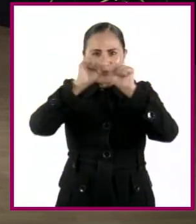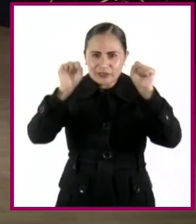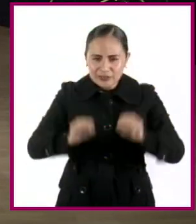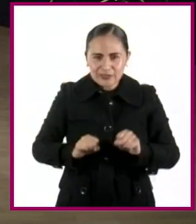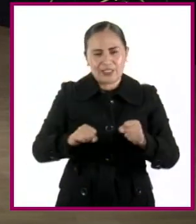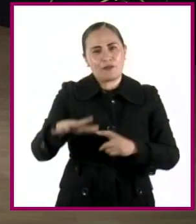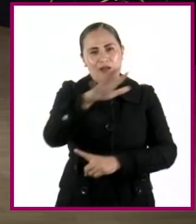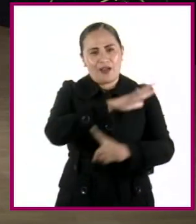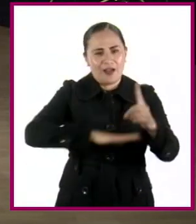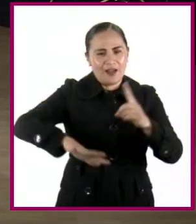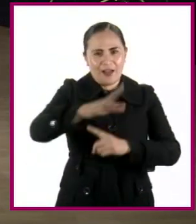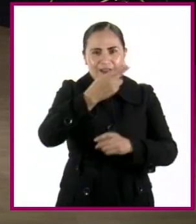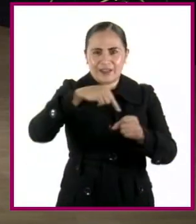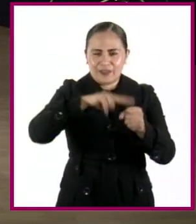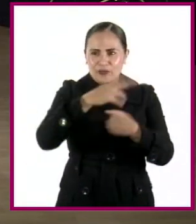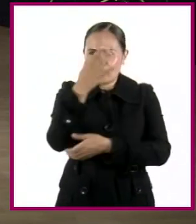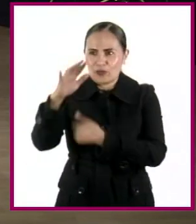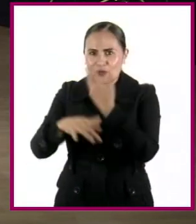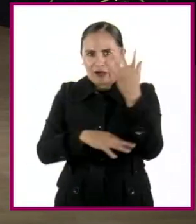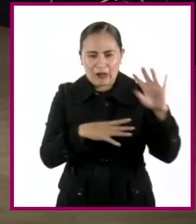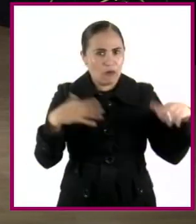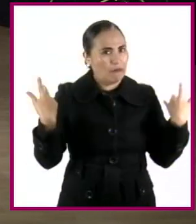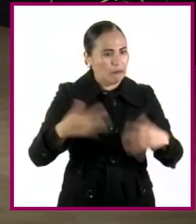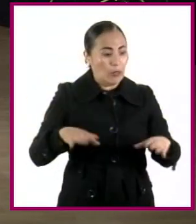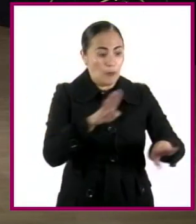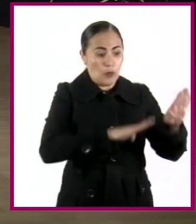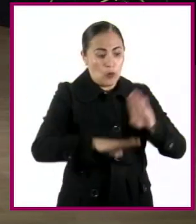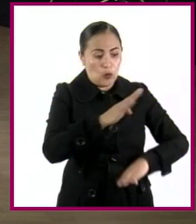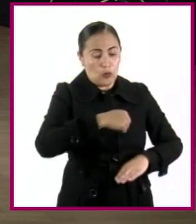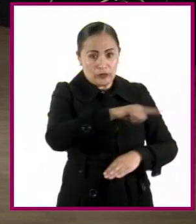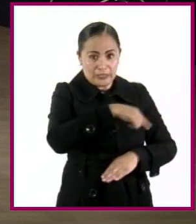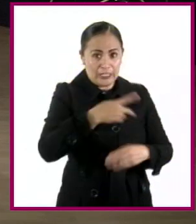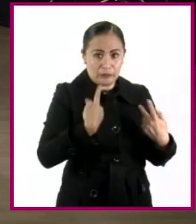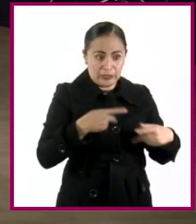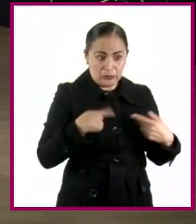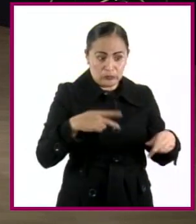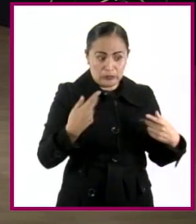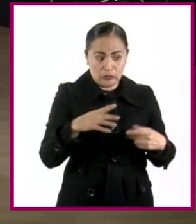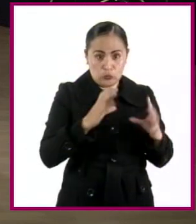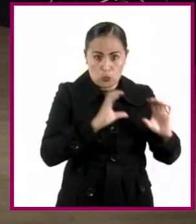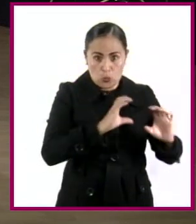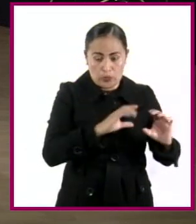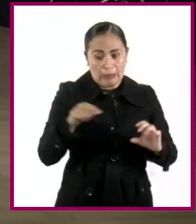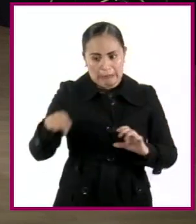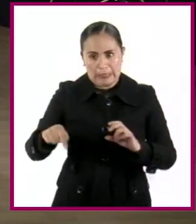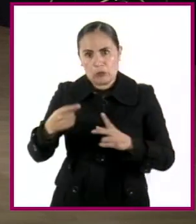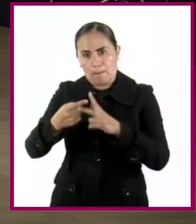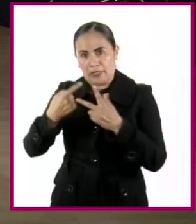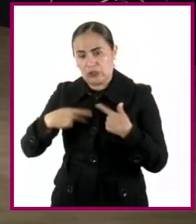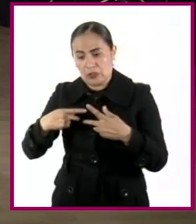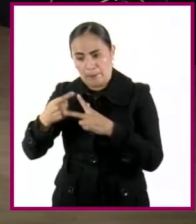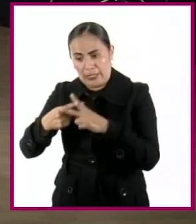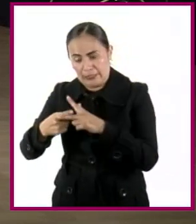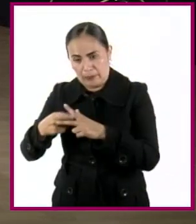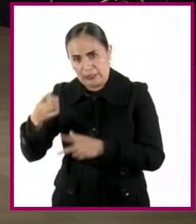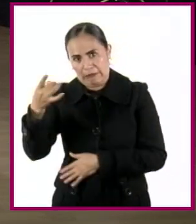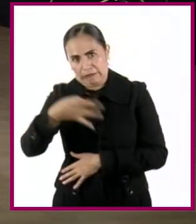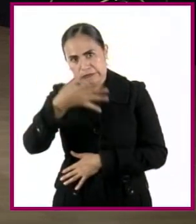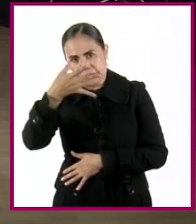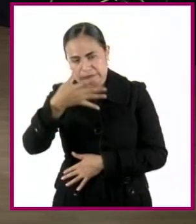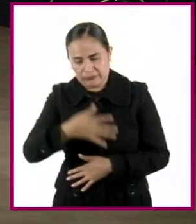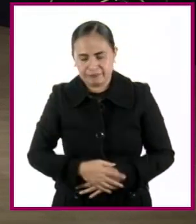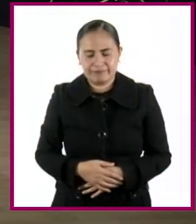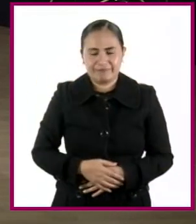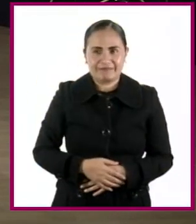ecología. Si no se cuidan los biólogos, los matemáticos les van a comer el mandado, ¿eh? Quizá esa es